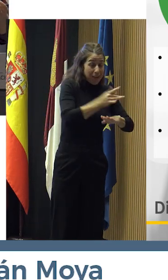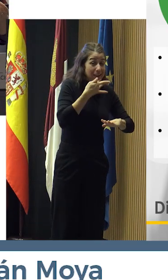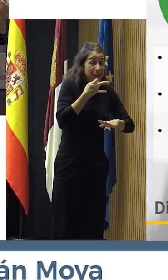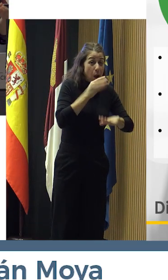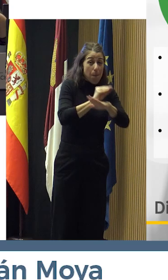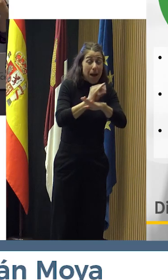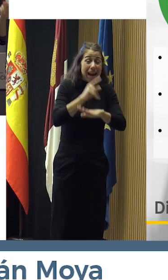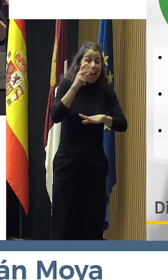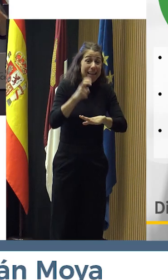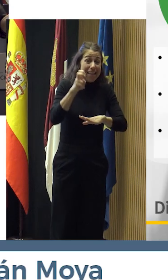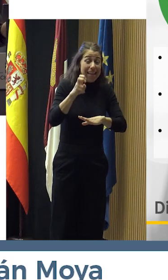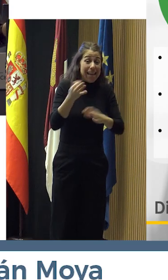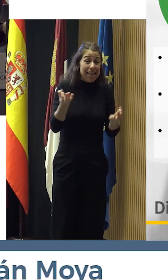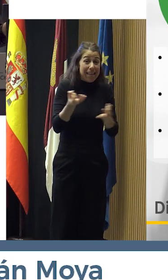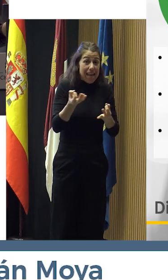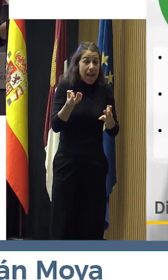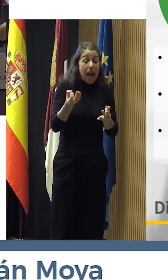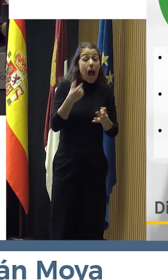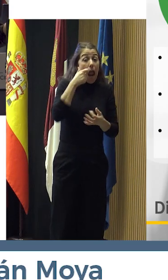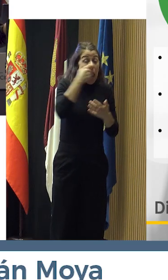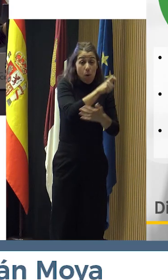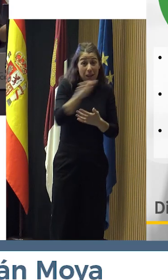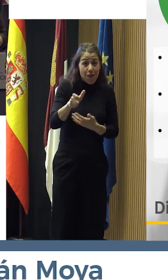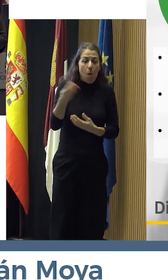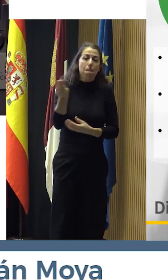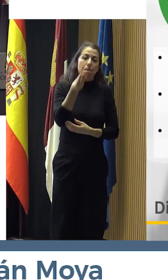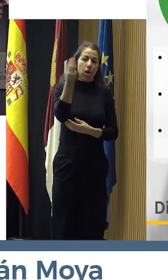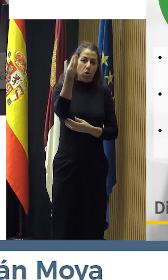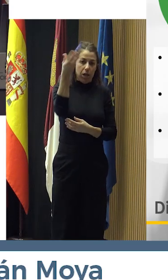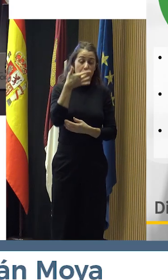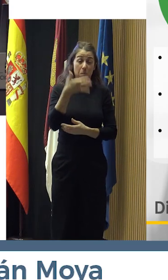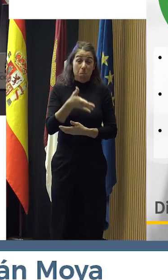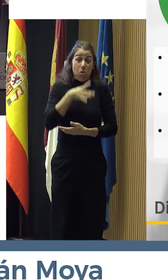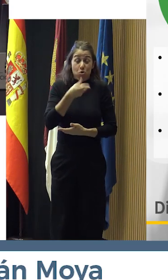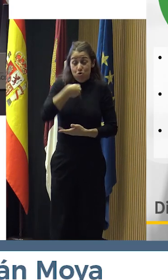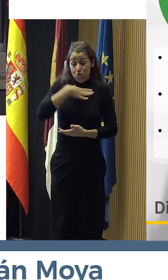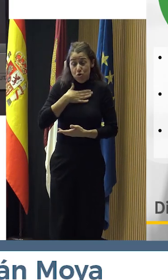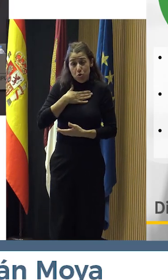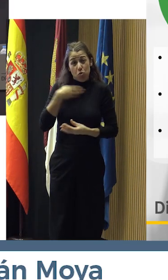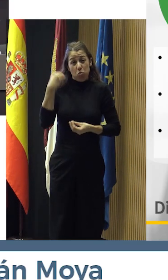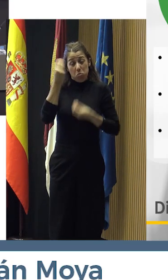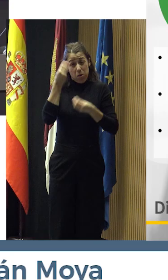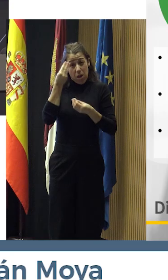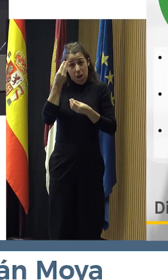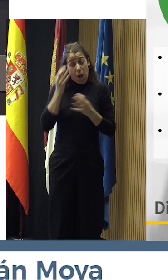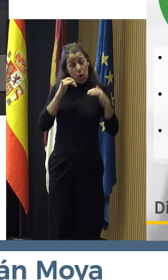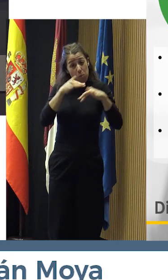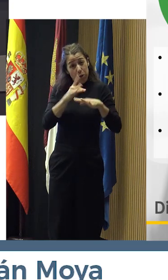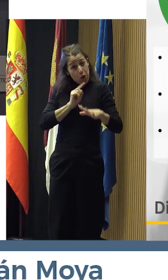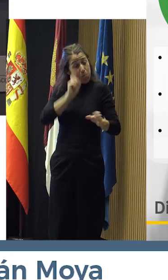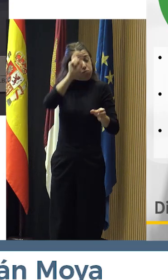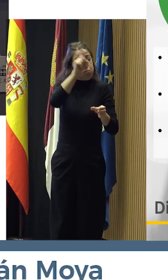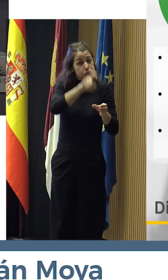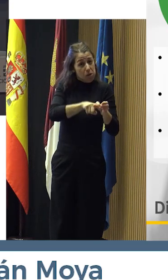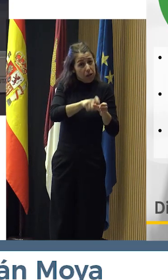se financiara la mejora de la humanización del trato a los pacientes. Entonces, nosotros concurrimos a esta convocatoria, en su primera